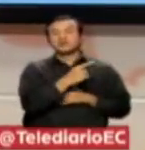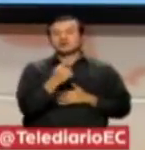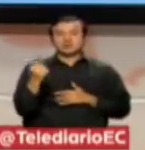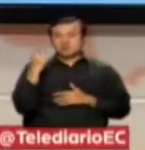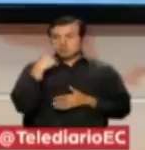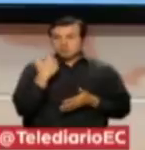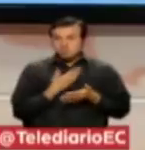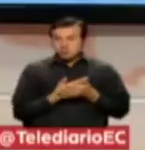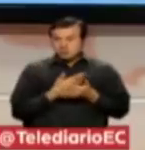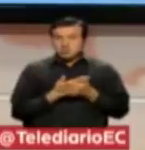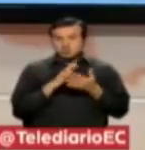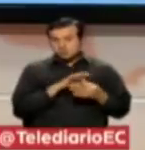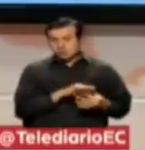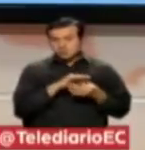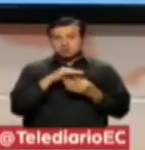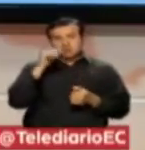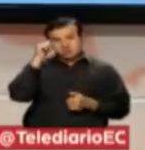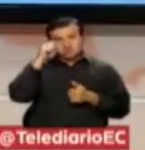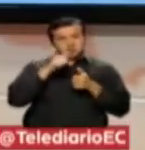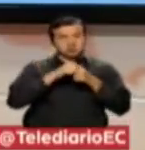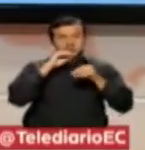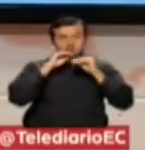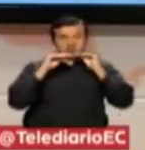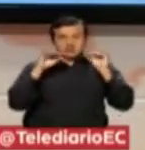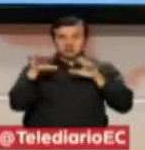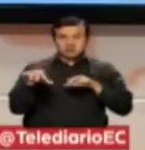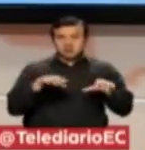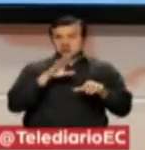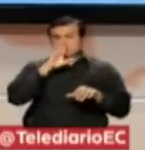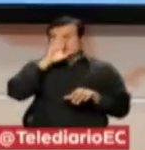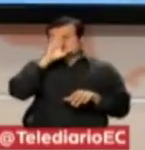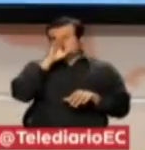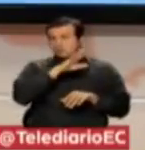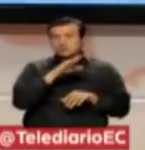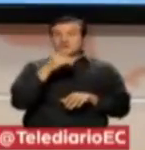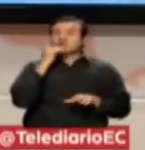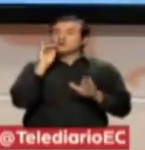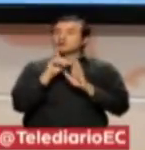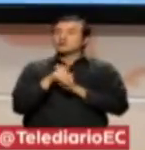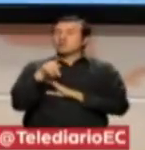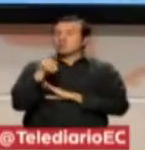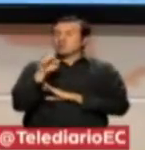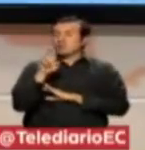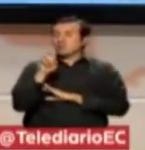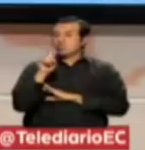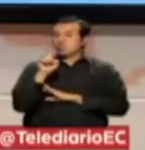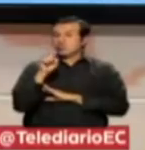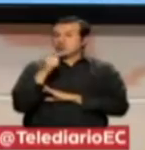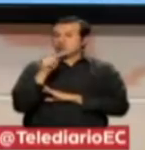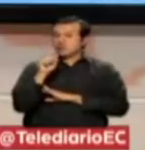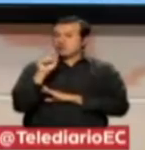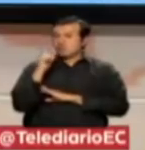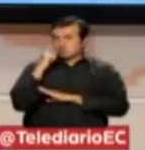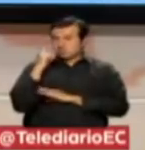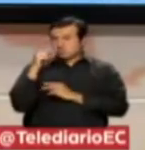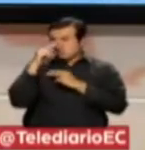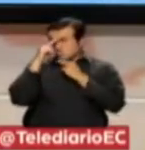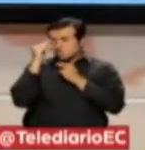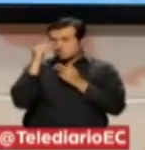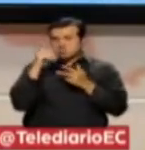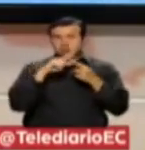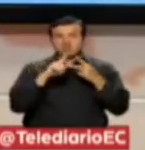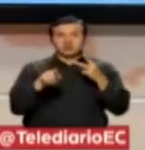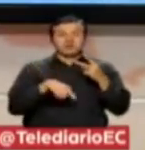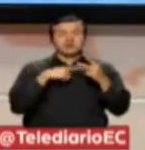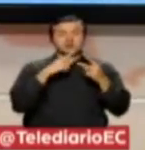está demostrado que hay un vínculo. ¿Recuerda ustedes cómo actuaban en todos los casos? Acusaban a Pedro Delgado de corrupción, hacían homenaje. Acusaban a Capalla de corrupción,